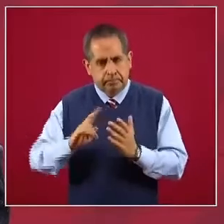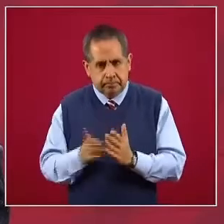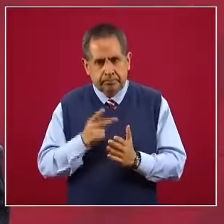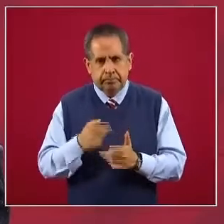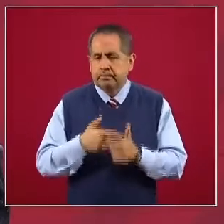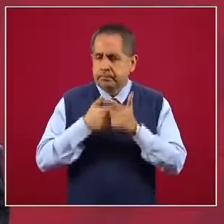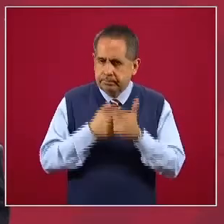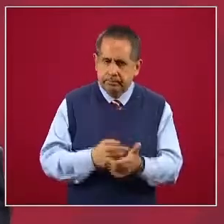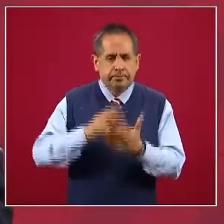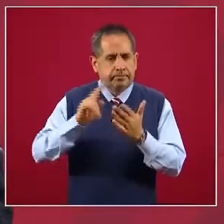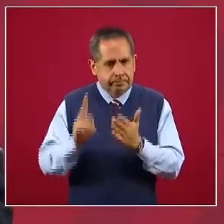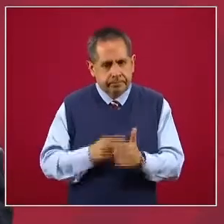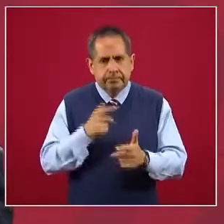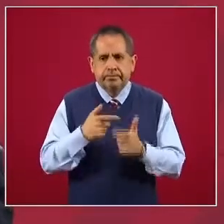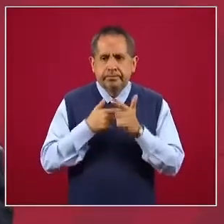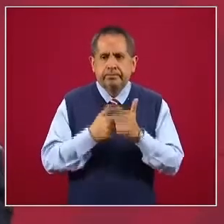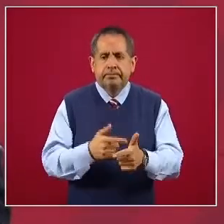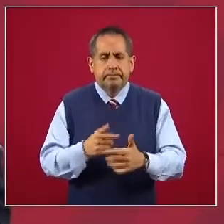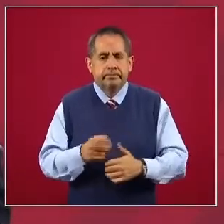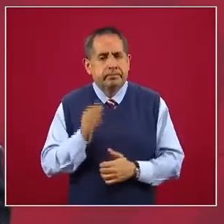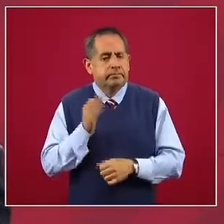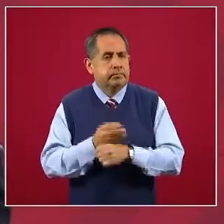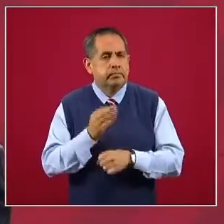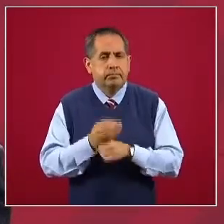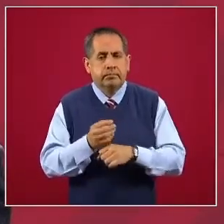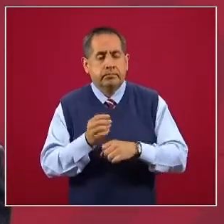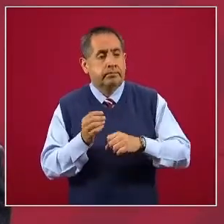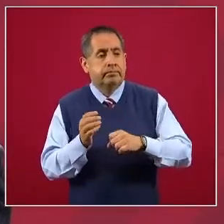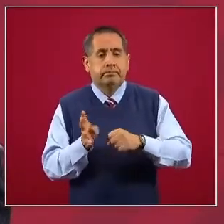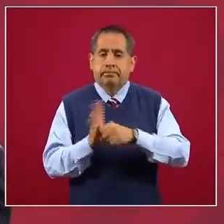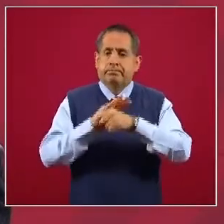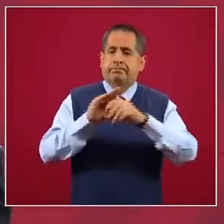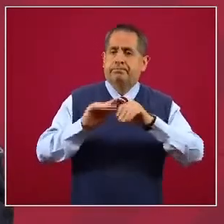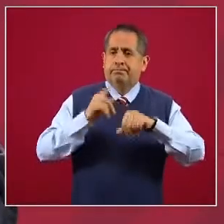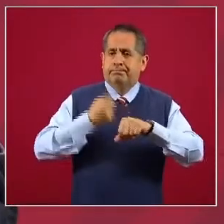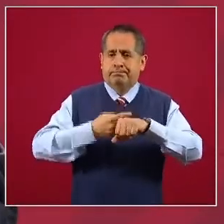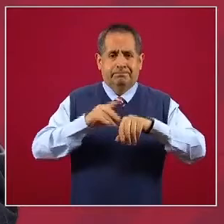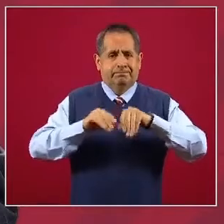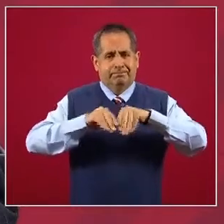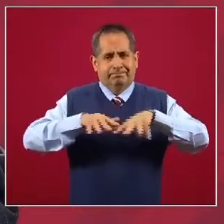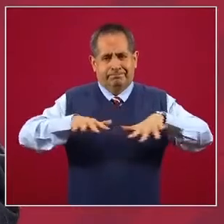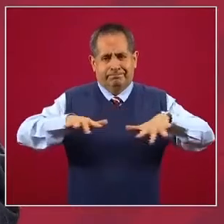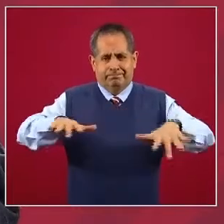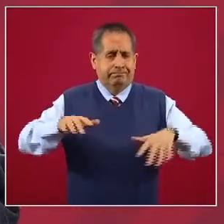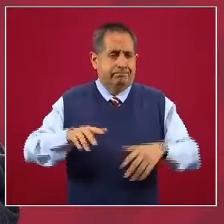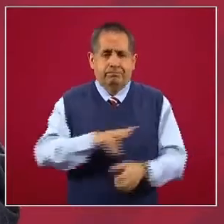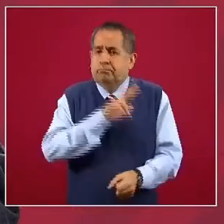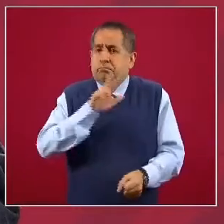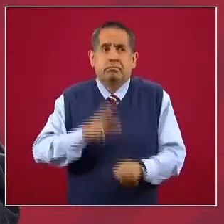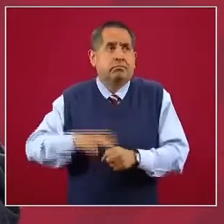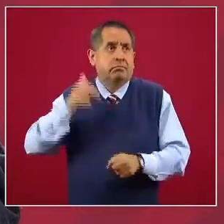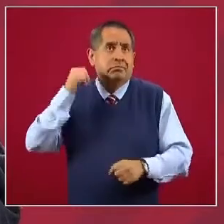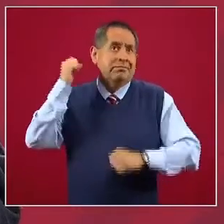seguiremos insistiendo, enfrentar a una epidemia que es un fenómeno